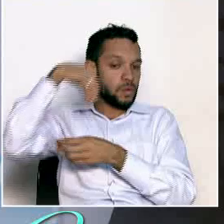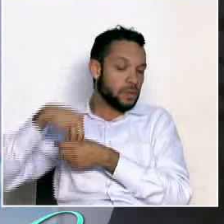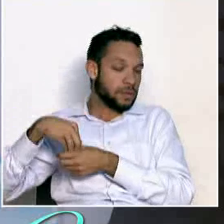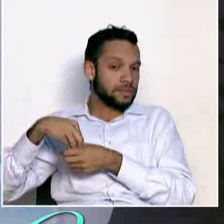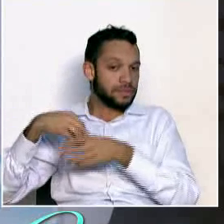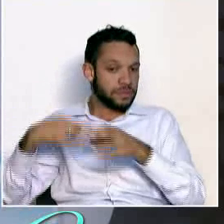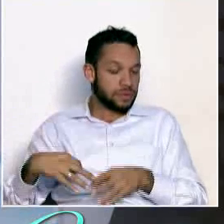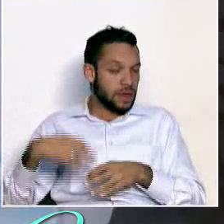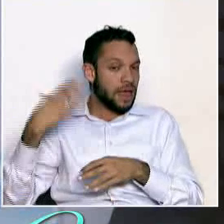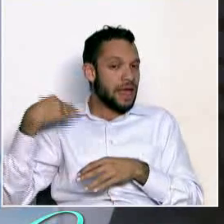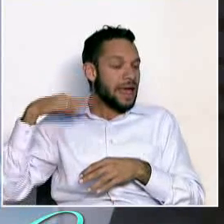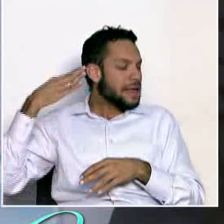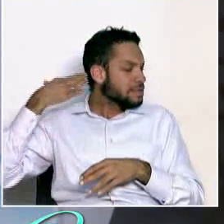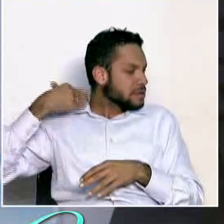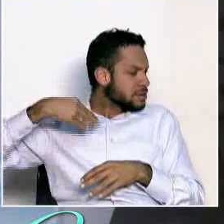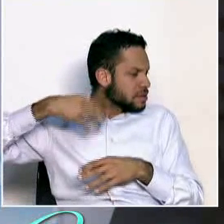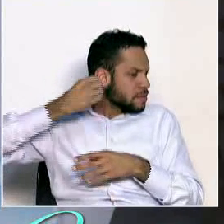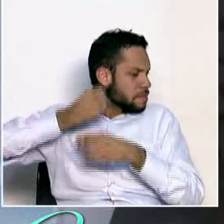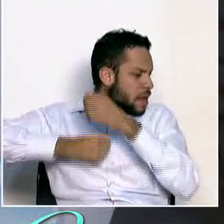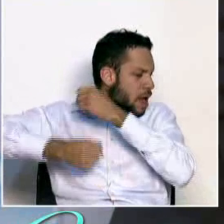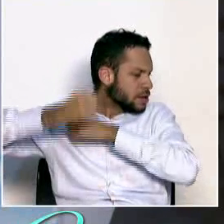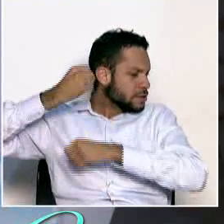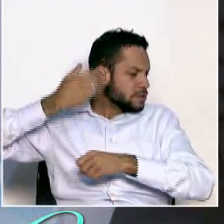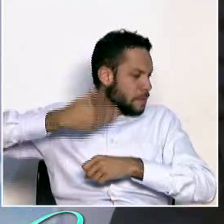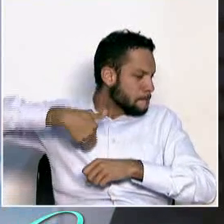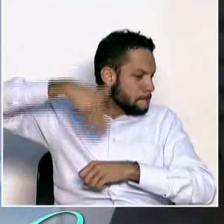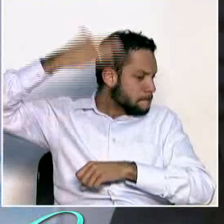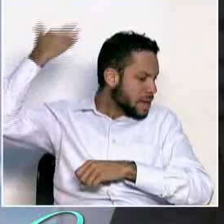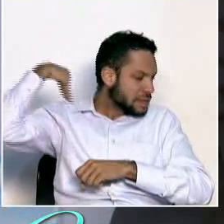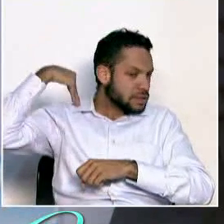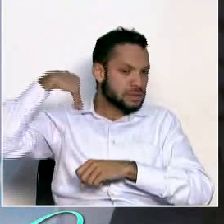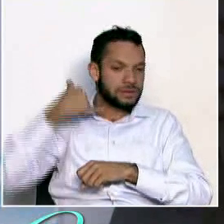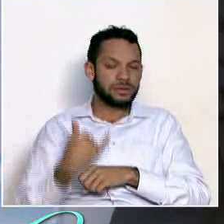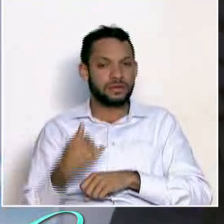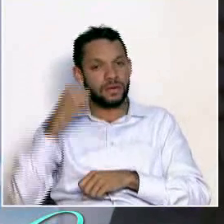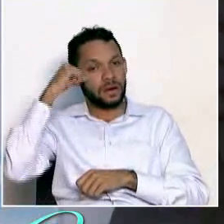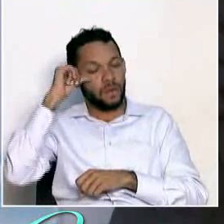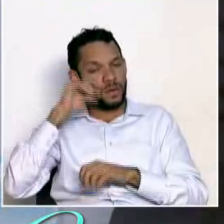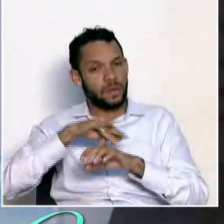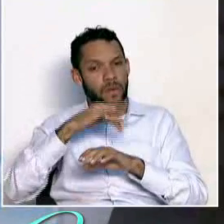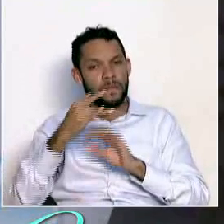a una vida anterior y podrás recordarlo todo.